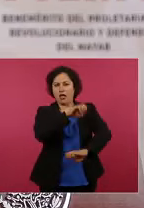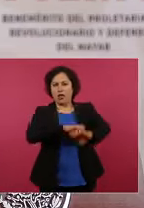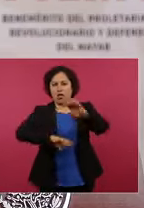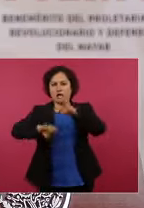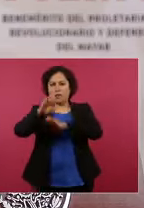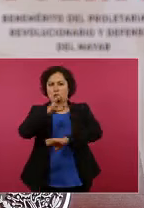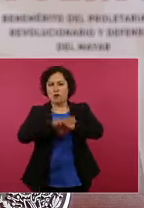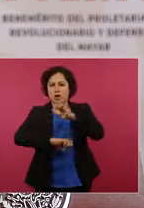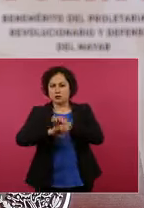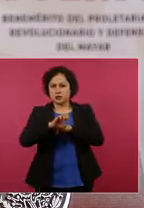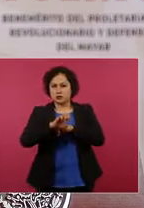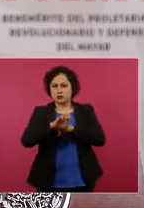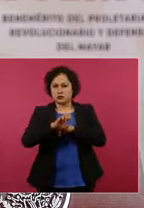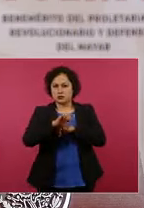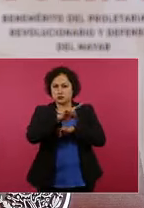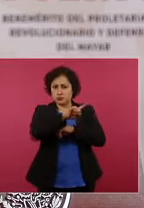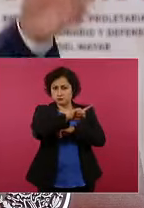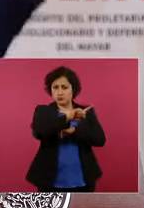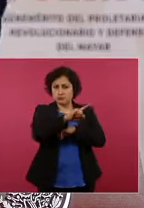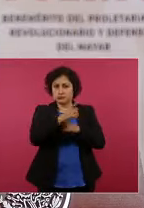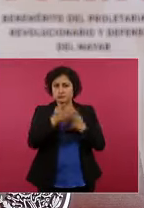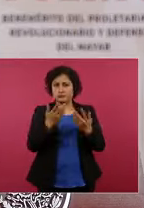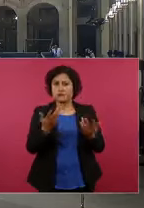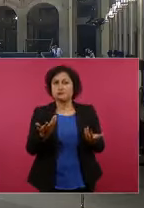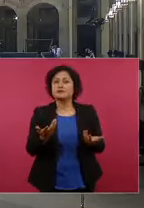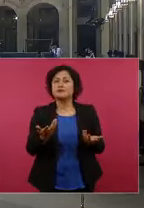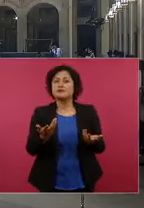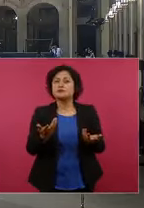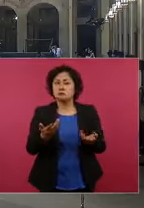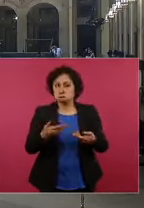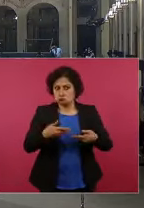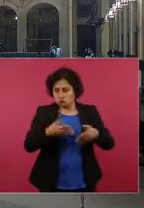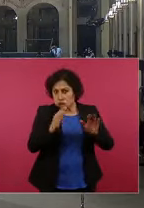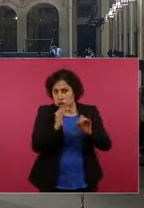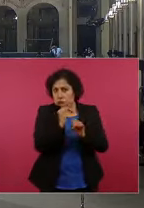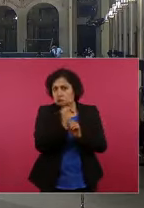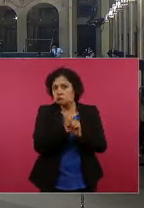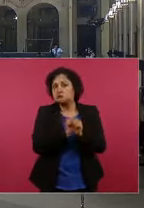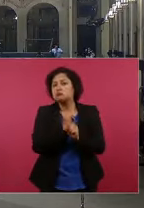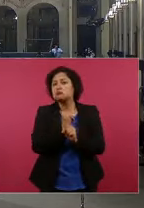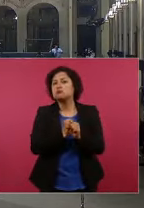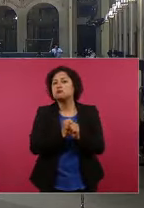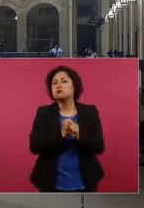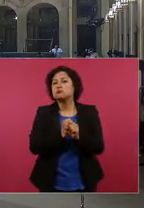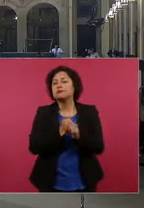investiguen, son a, porque en todo